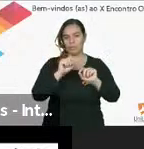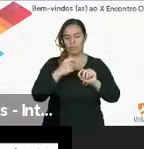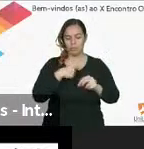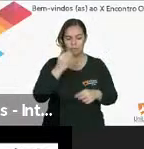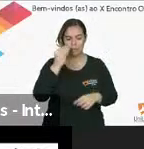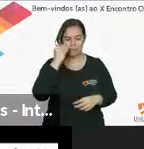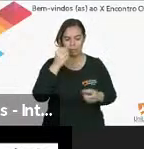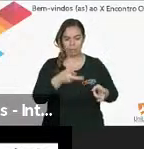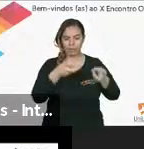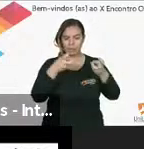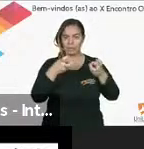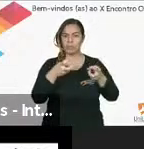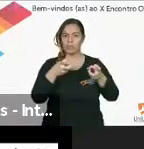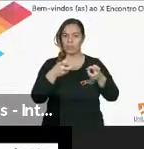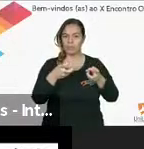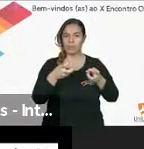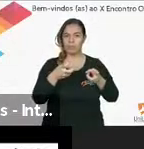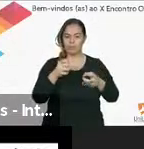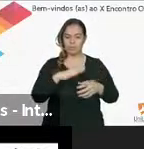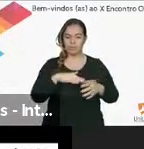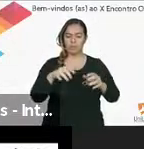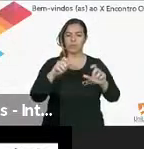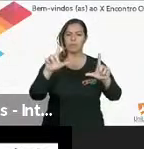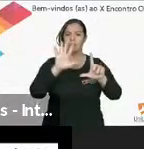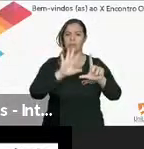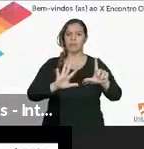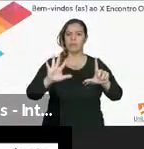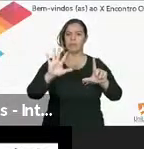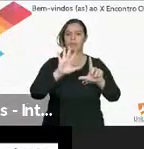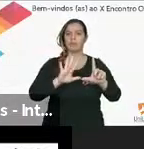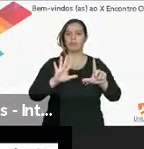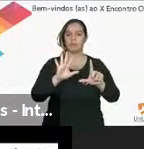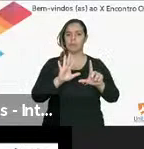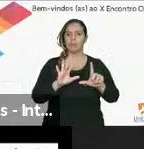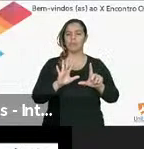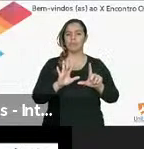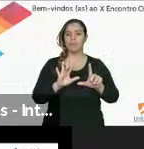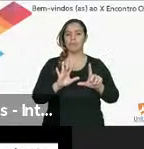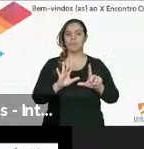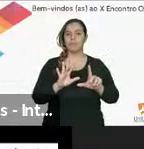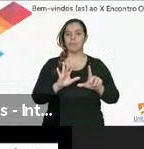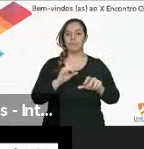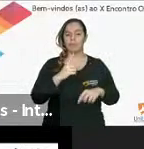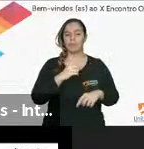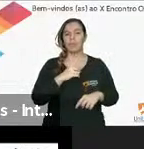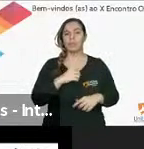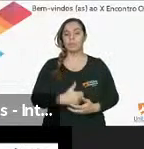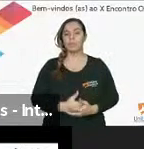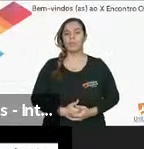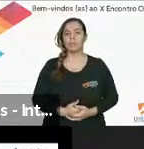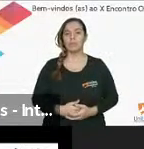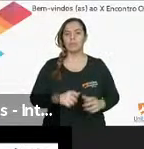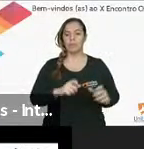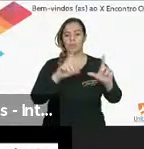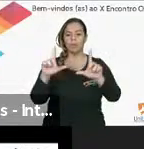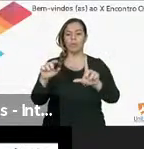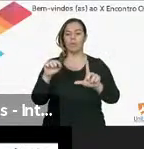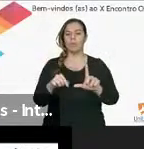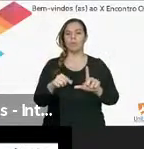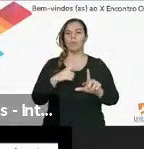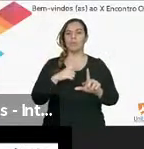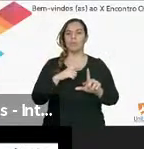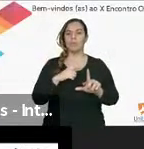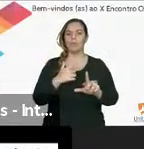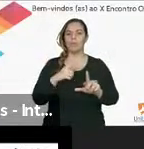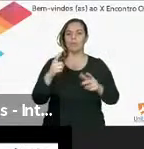capturarlos en esta caricatura. Fíjense ustedes en la situación que les presento. Y aquí que tengo este organismo,